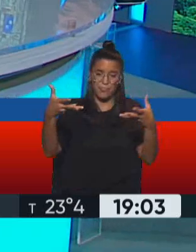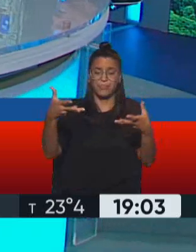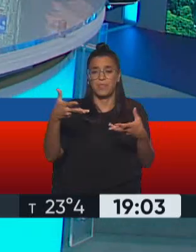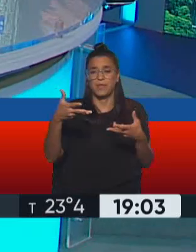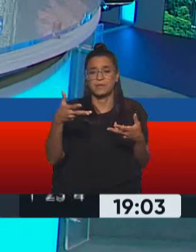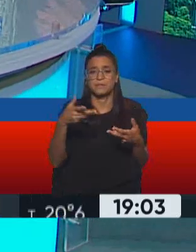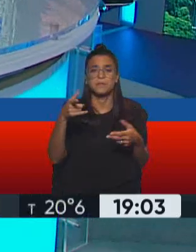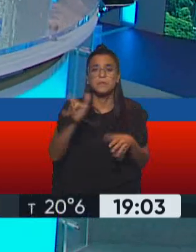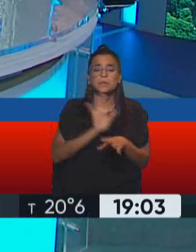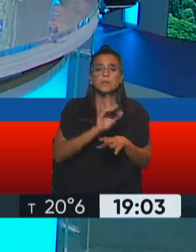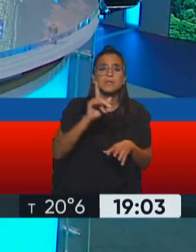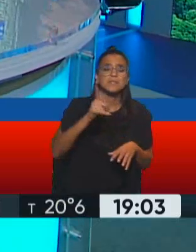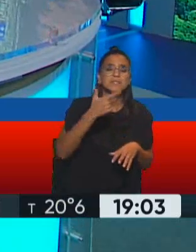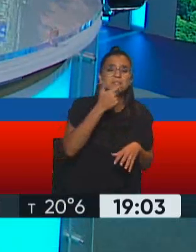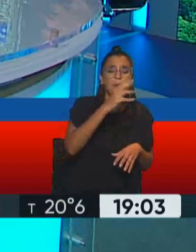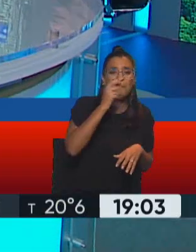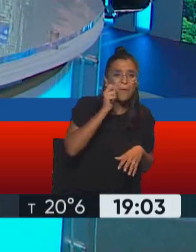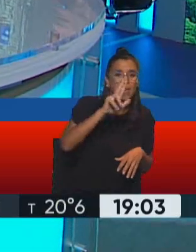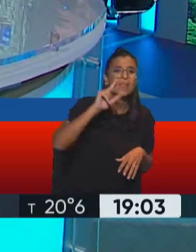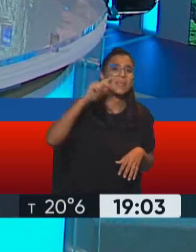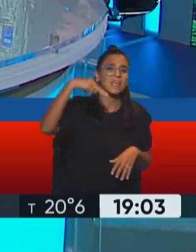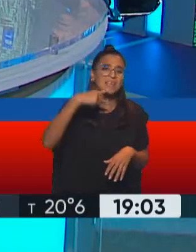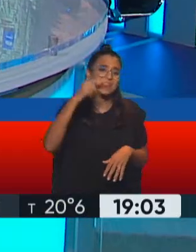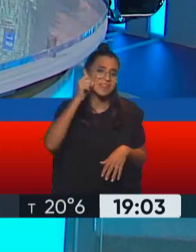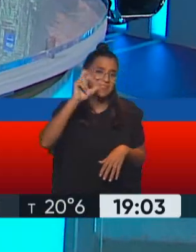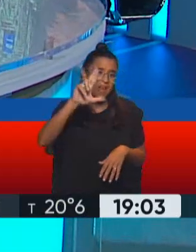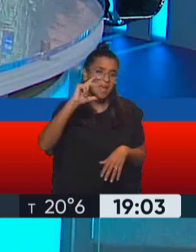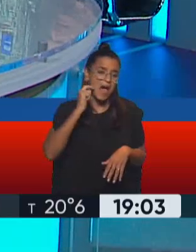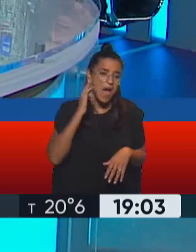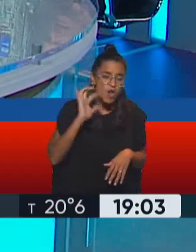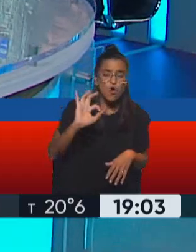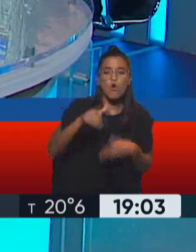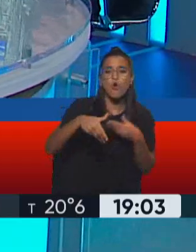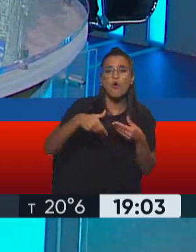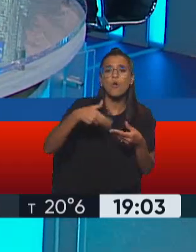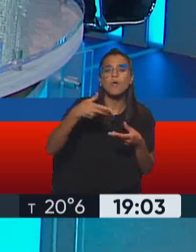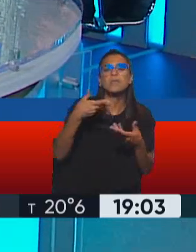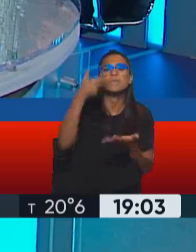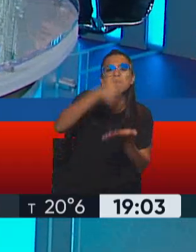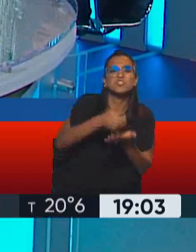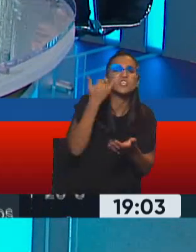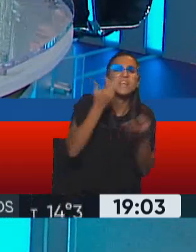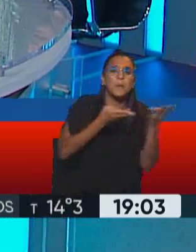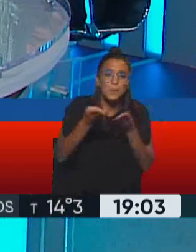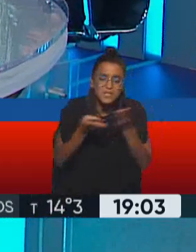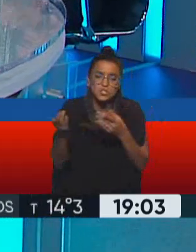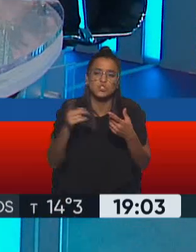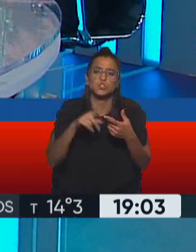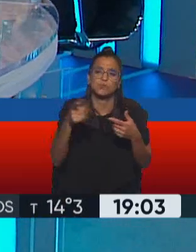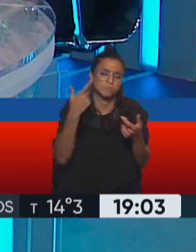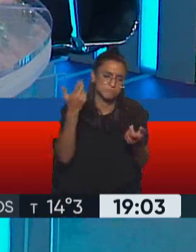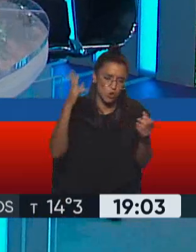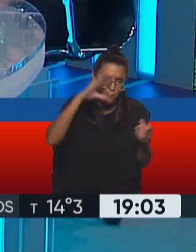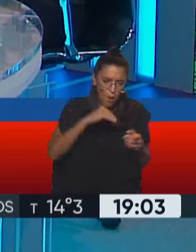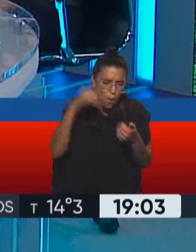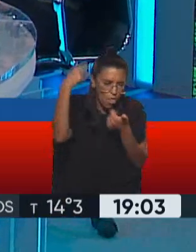saber, Intercargo, Edcadasa, Inversiones y Servicios, y no me